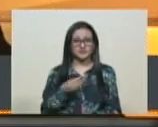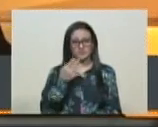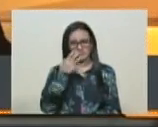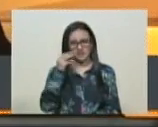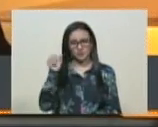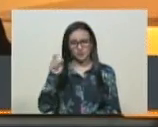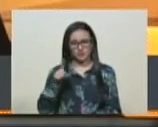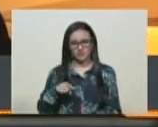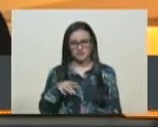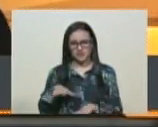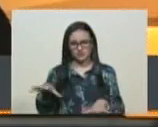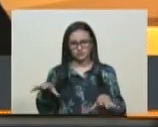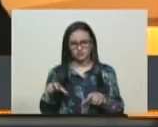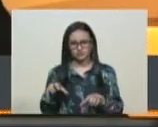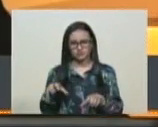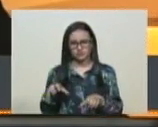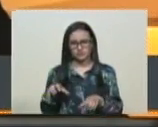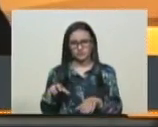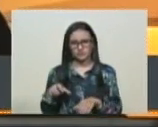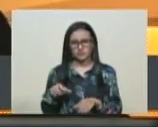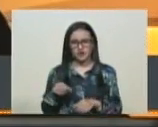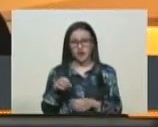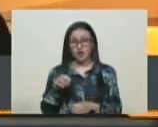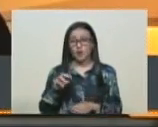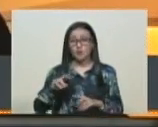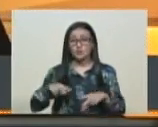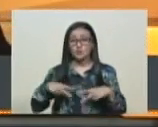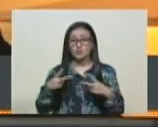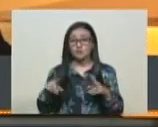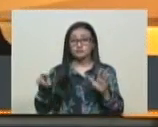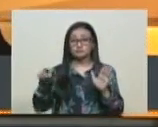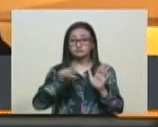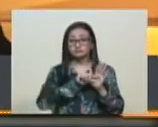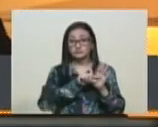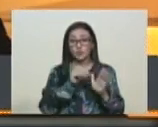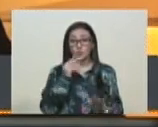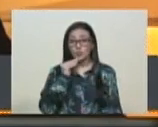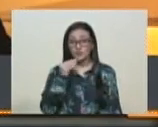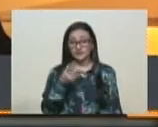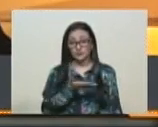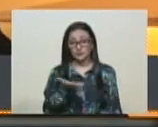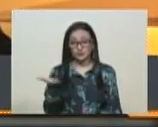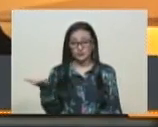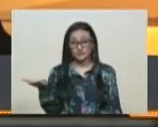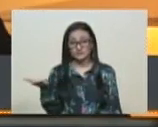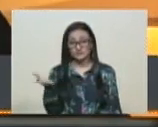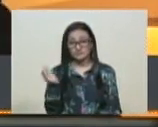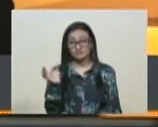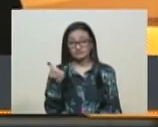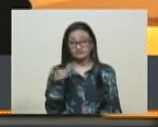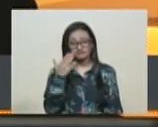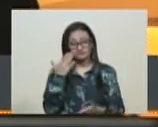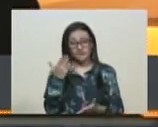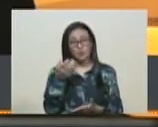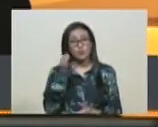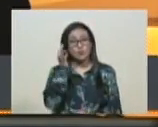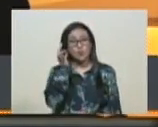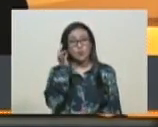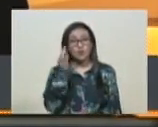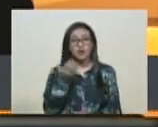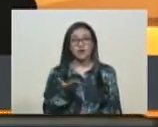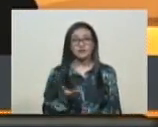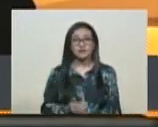Maduro a crear un nuevo capítulo para la juventud y para las mujeres. Garantía de